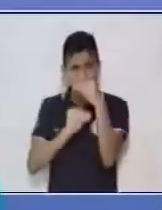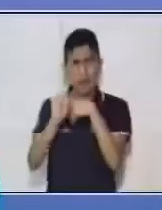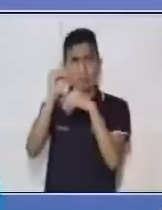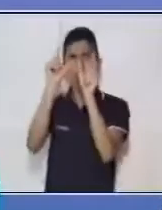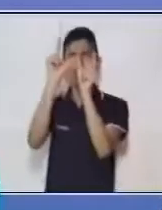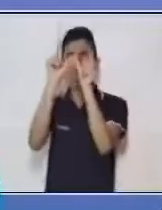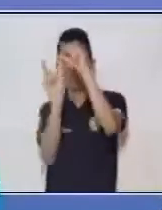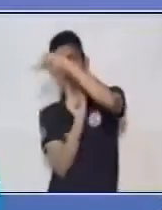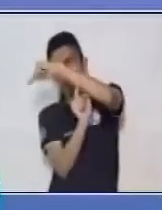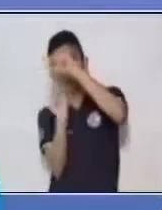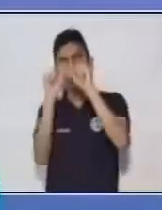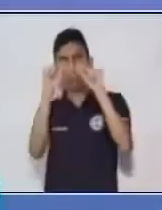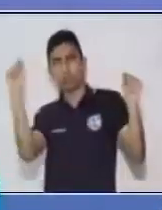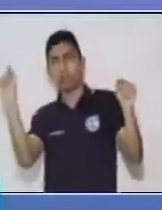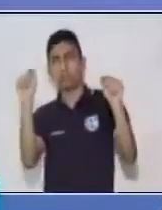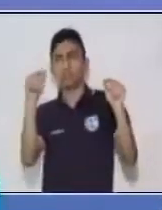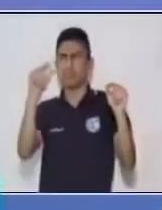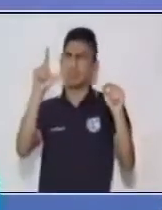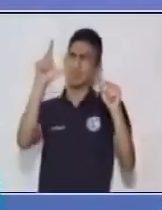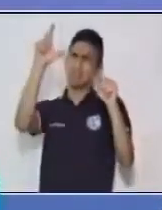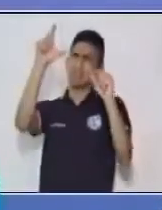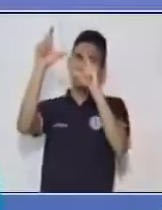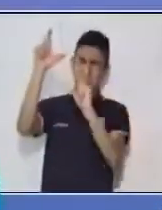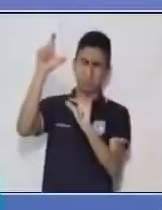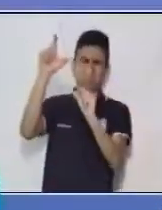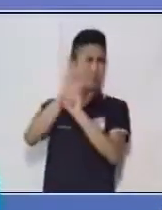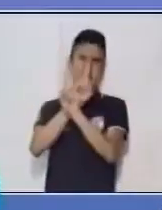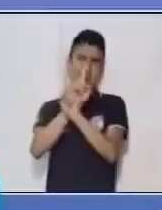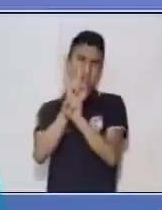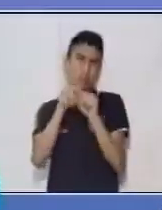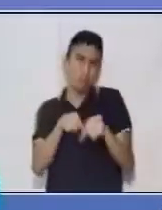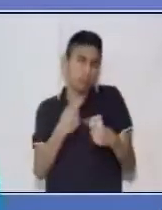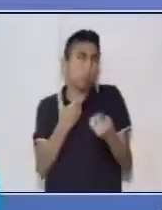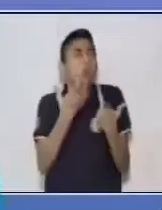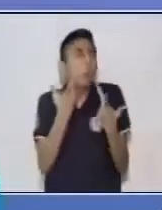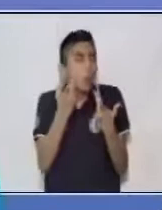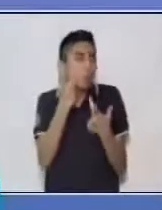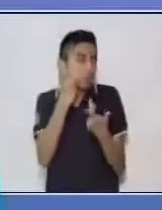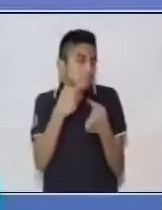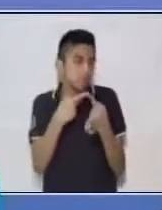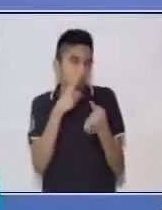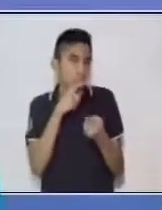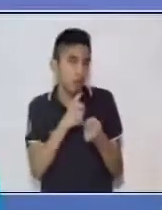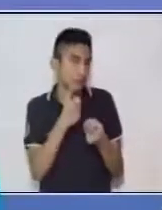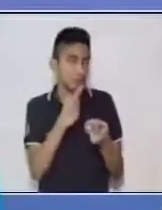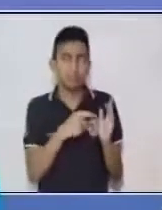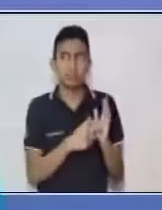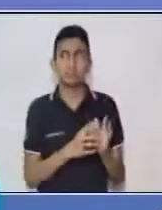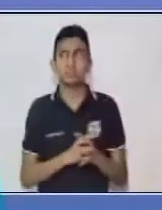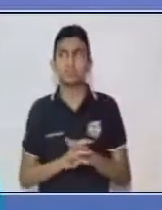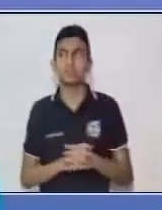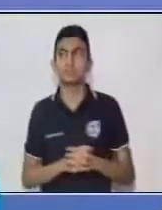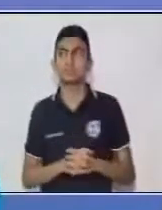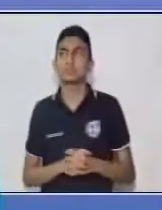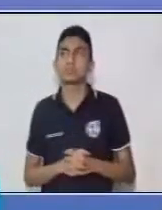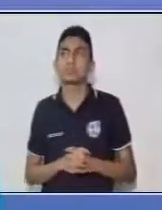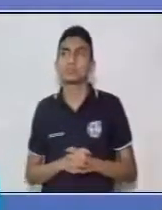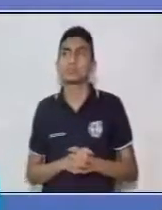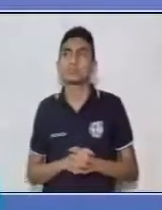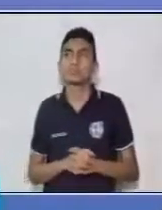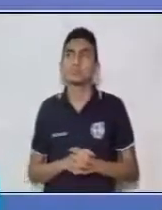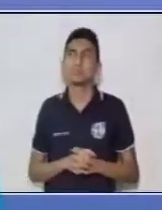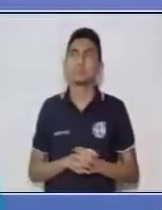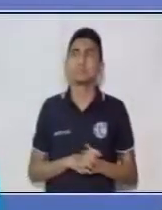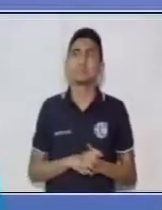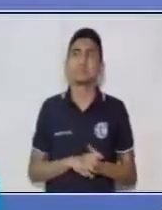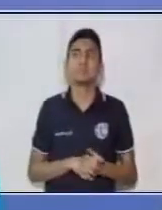lo giro. Aquí lo estaría girando 90 y aquí lo estoy girando 180. ¿Cambió